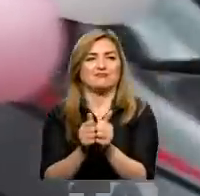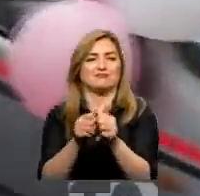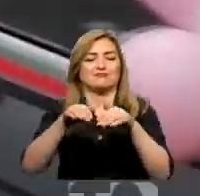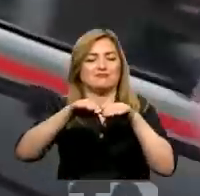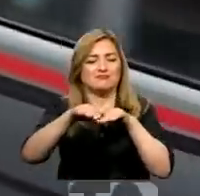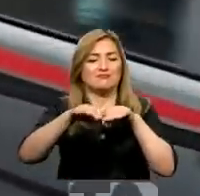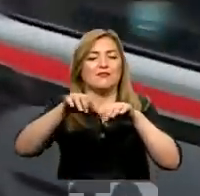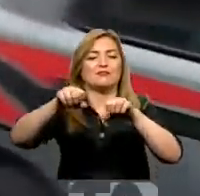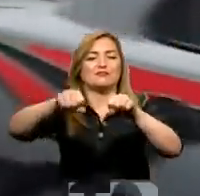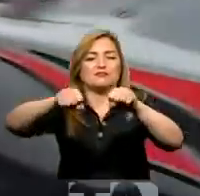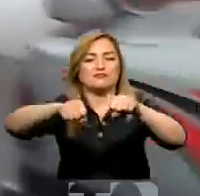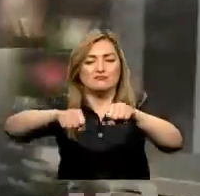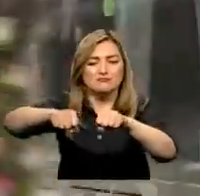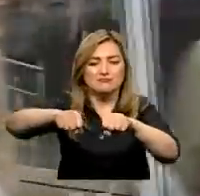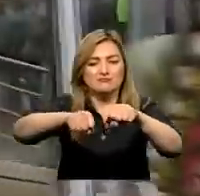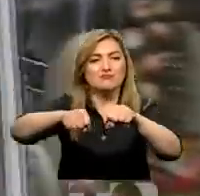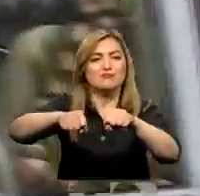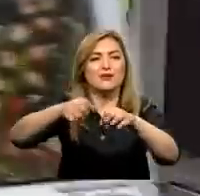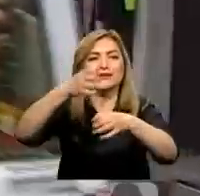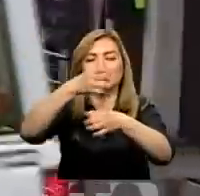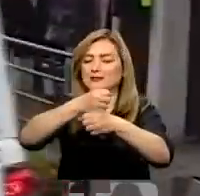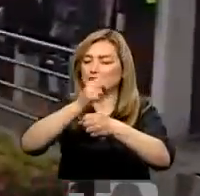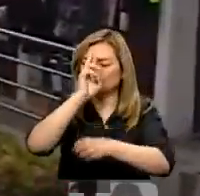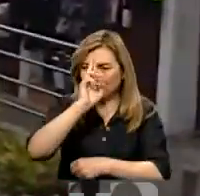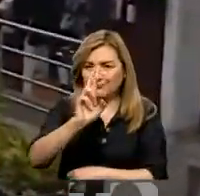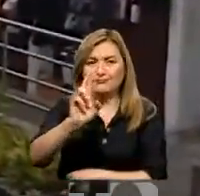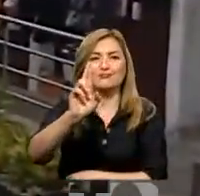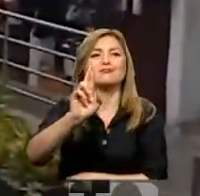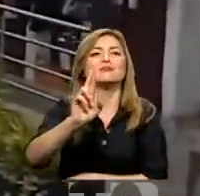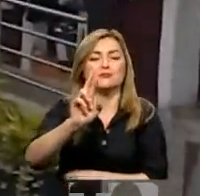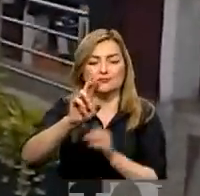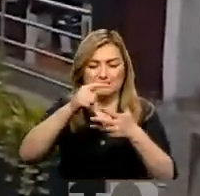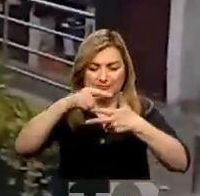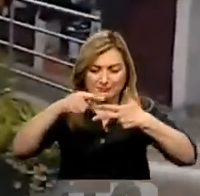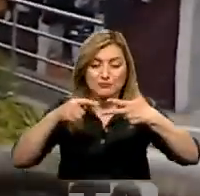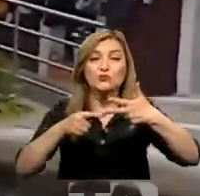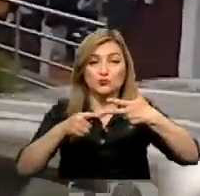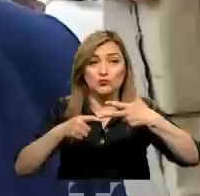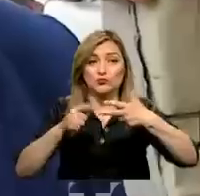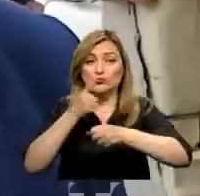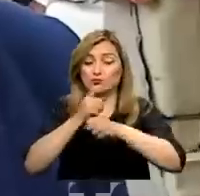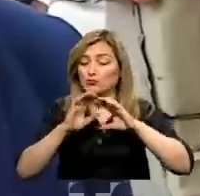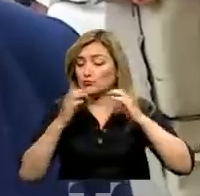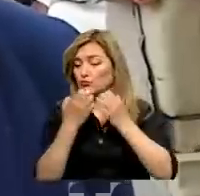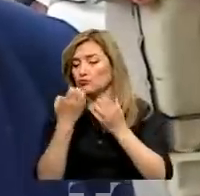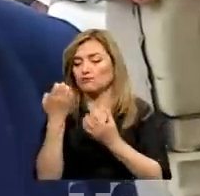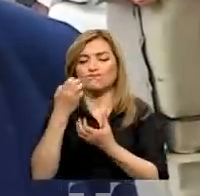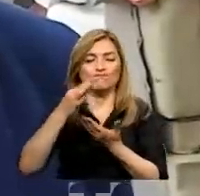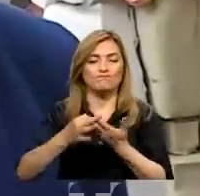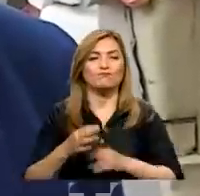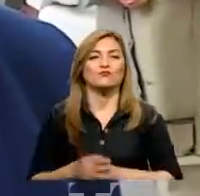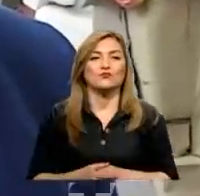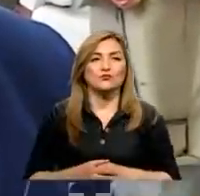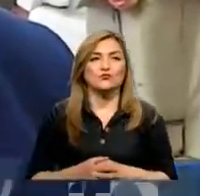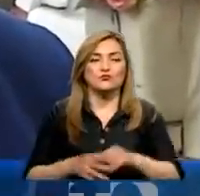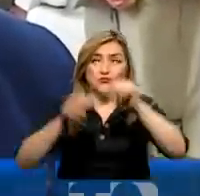caravana motorizada, respetando todos los protocolos de bioseguridad dispuestos por el COE de cada cantón. Tenemos bastante devoción